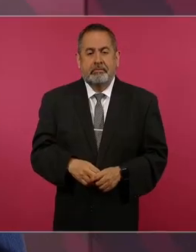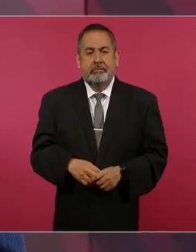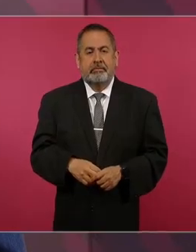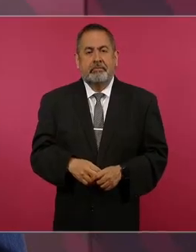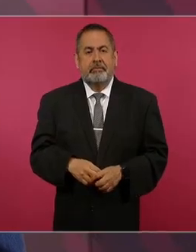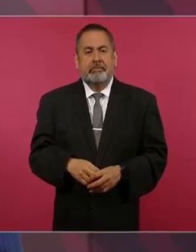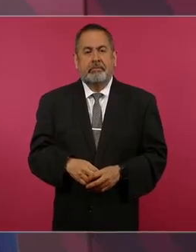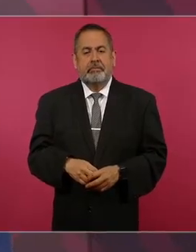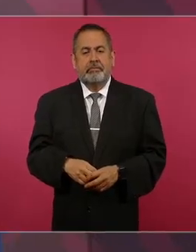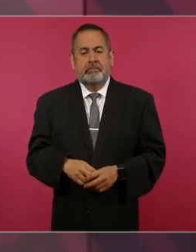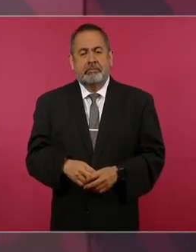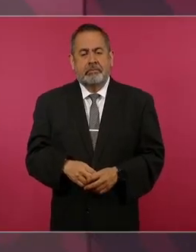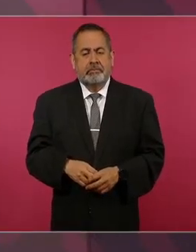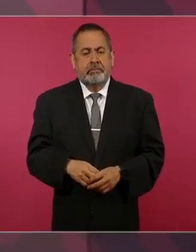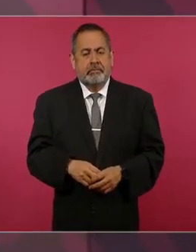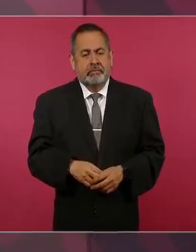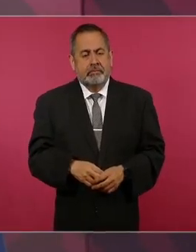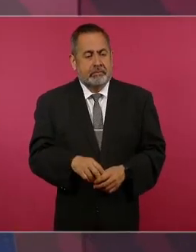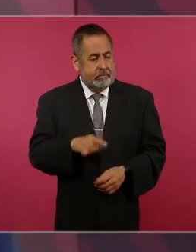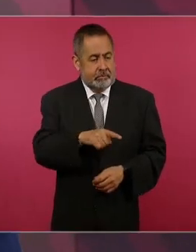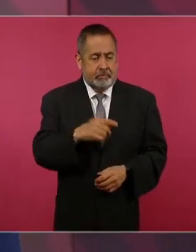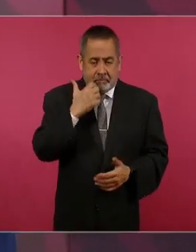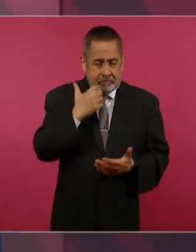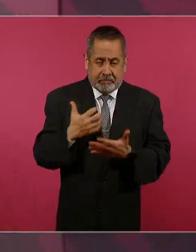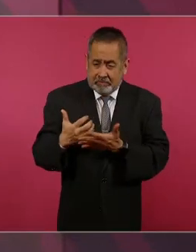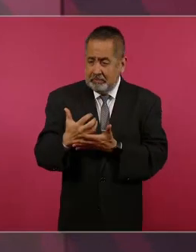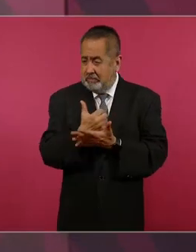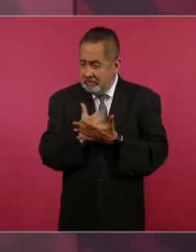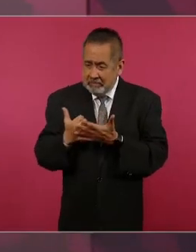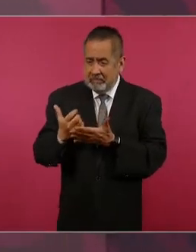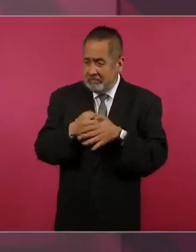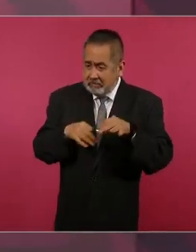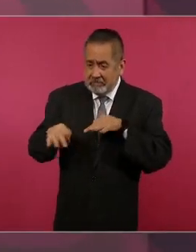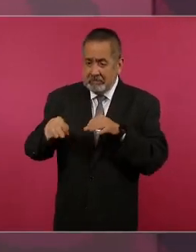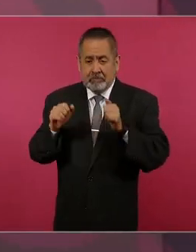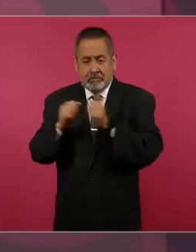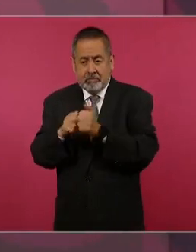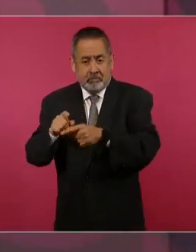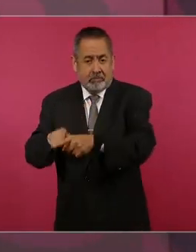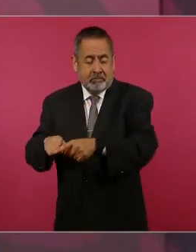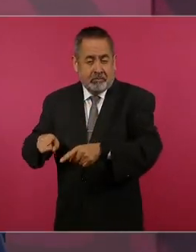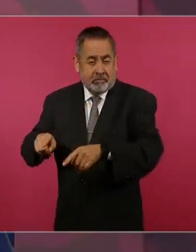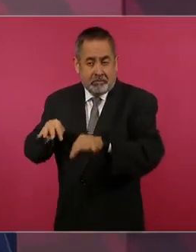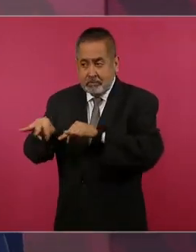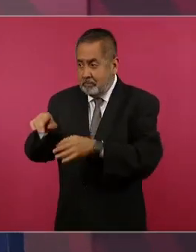Que quiere hacer dinero, el que quiere